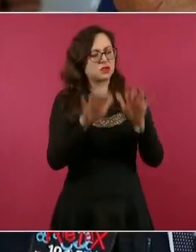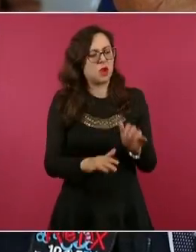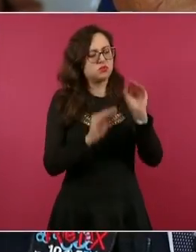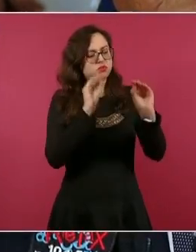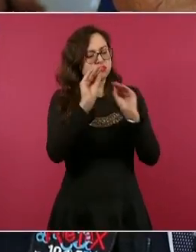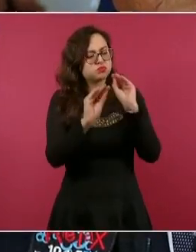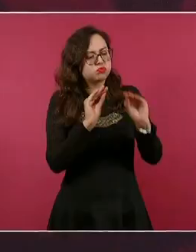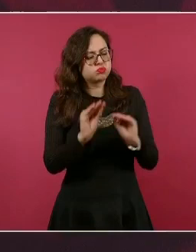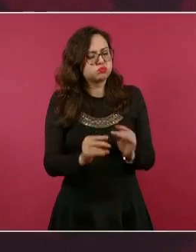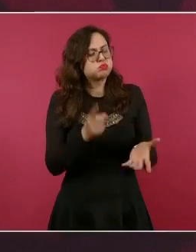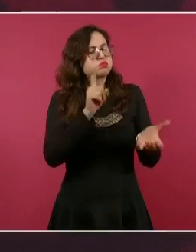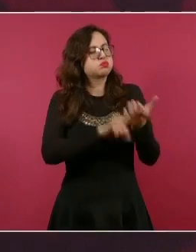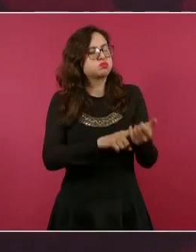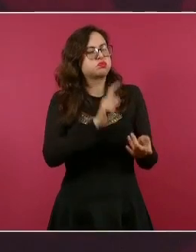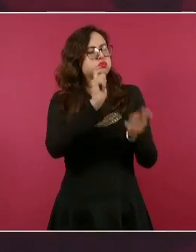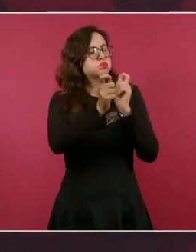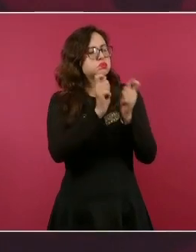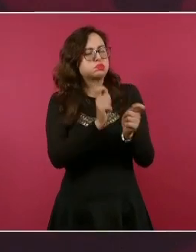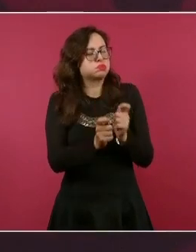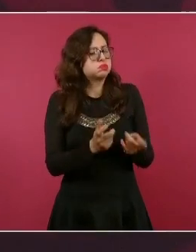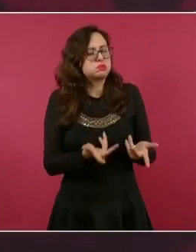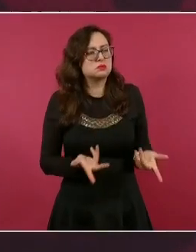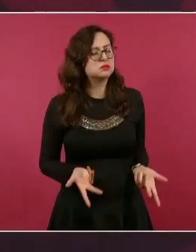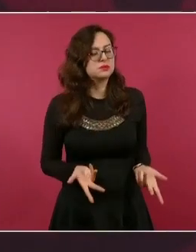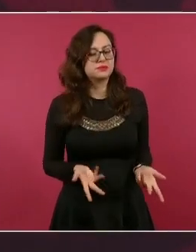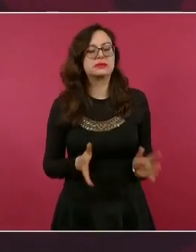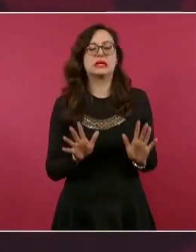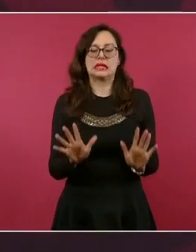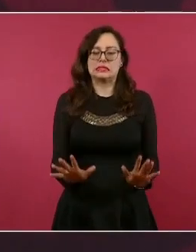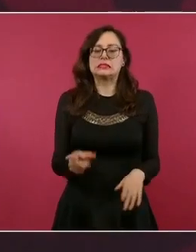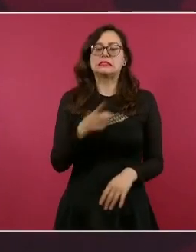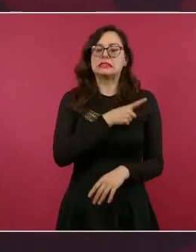Una buena revisión, porque